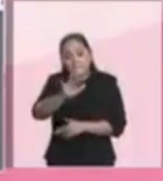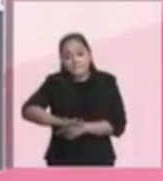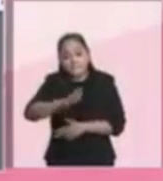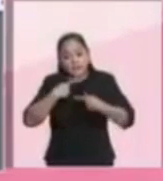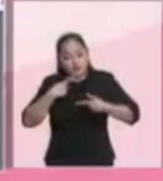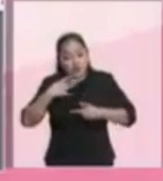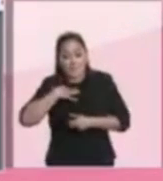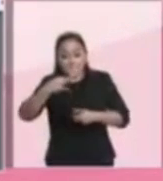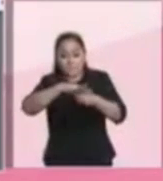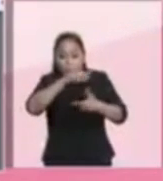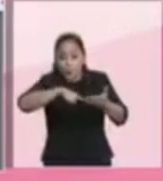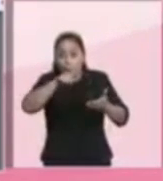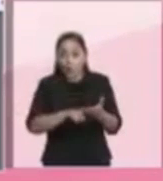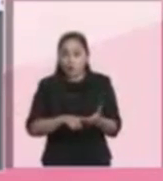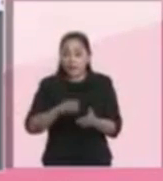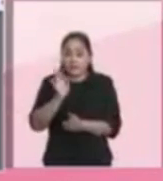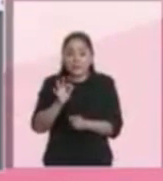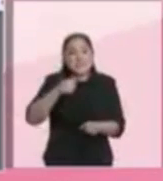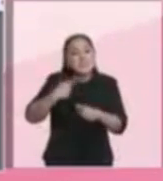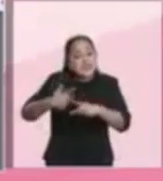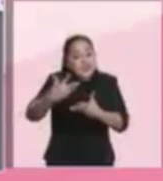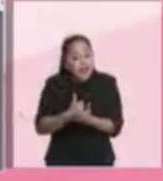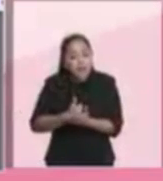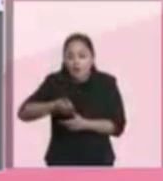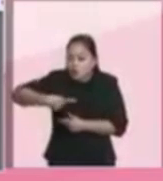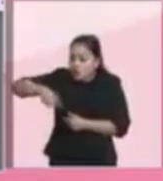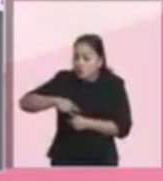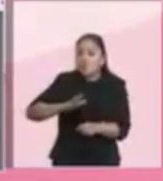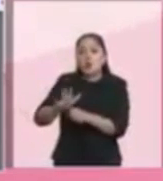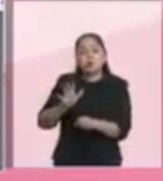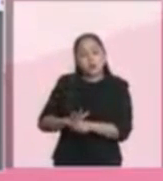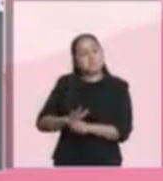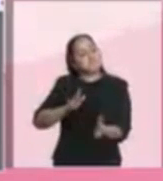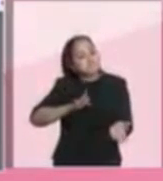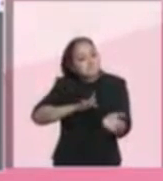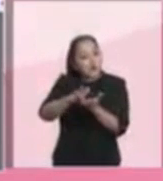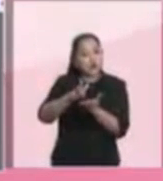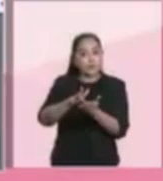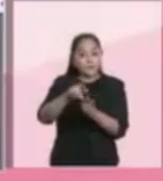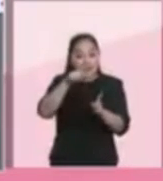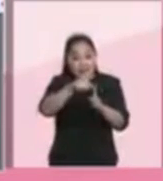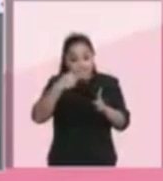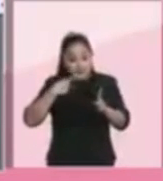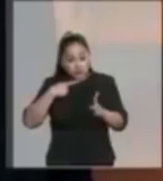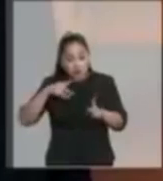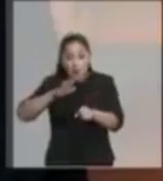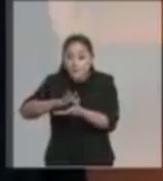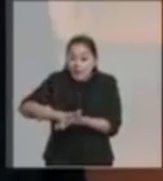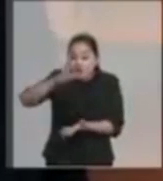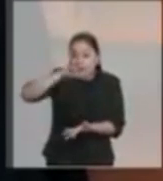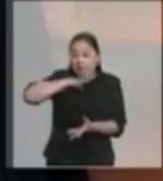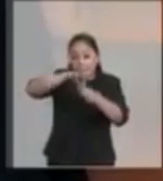y cualquiera que sea el resultado, tenemos que sumarnos a aquel que gana y a aquel que tiene la posibilidad de convencer al mayor número de personas.